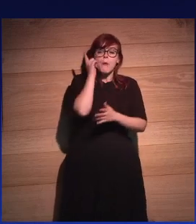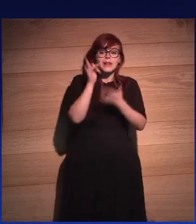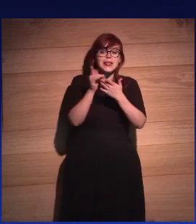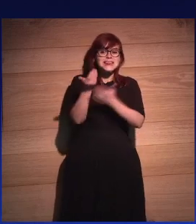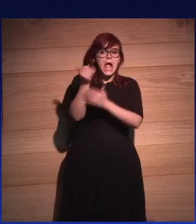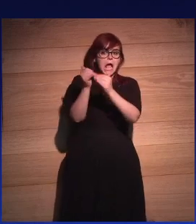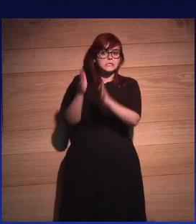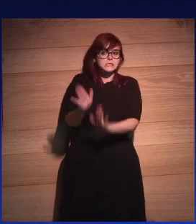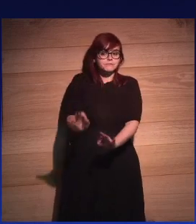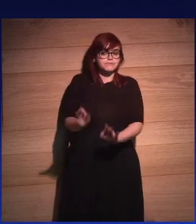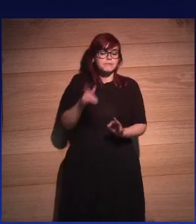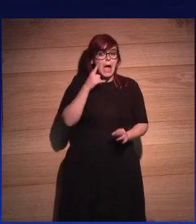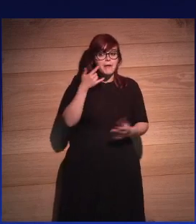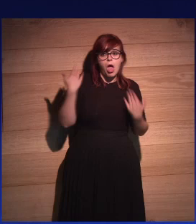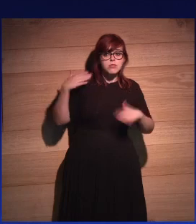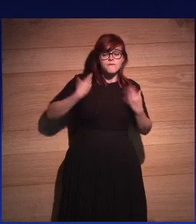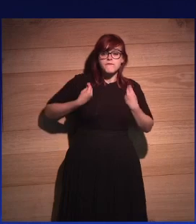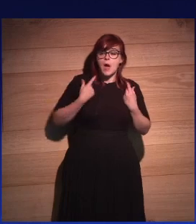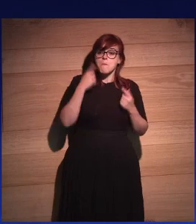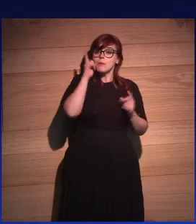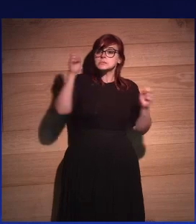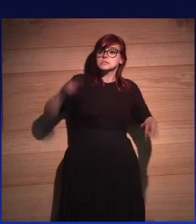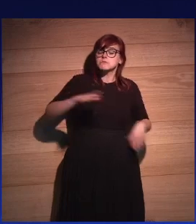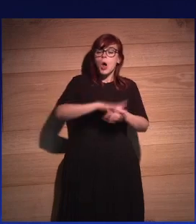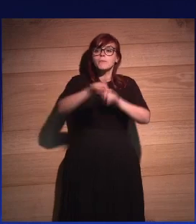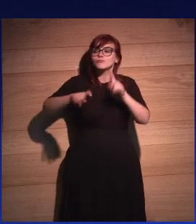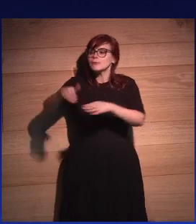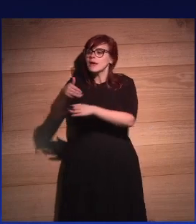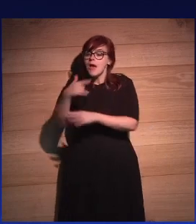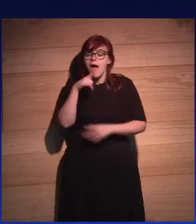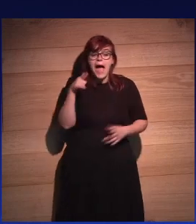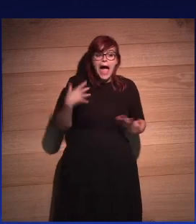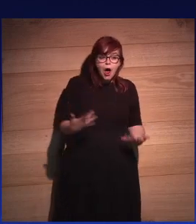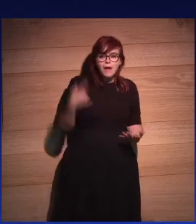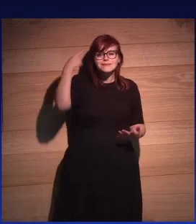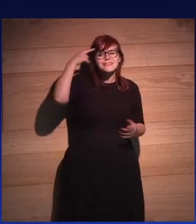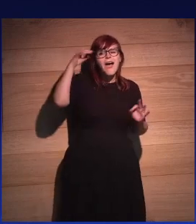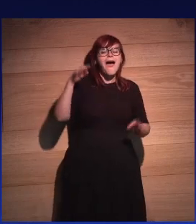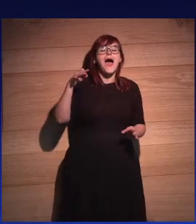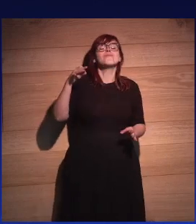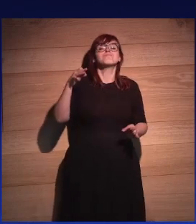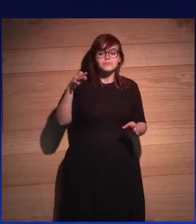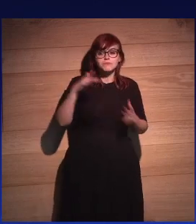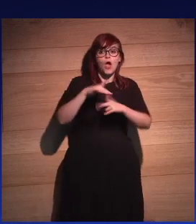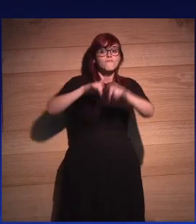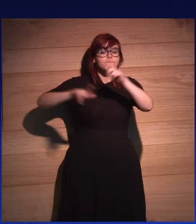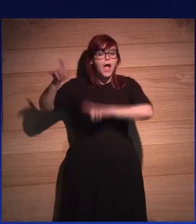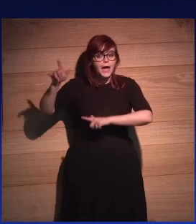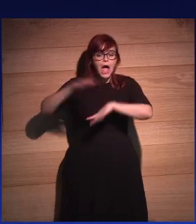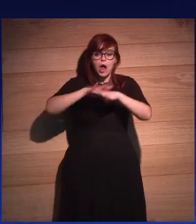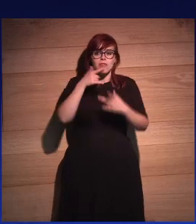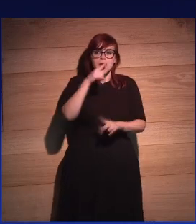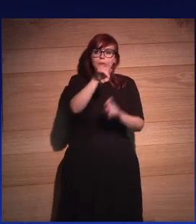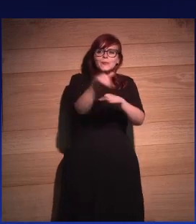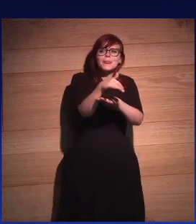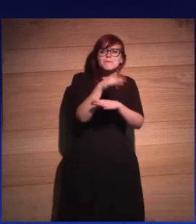casa, a ver qué pasa, ¿vale? Antes vivíamos sin móvil, íbamos por ahí y preguntábamos. Una cosa que he hecho yo ahora de menos, ¿sabéis qué? Que es yo cuando viajo, la gente ya no